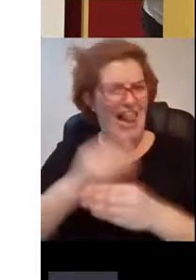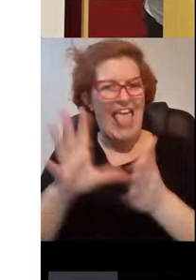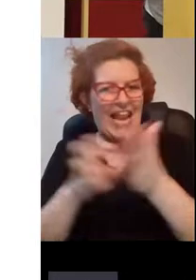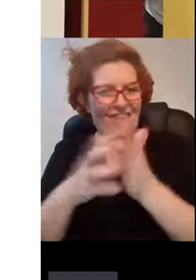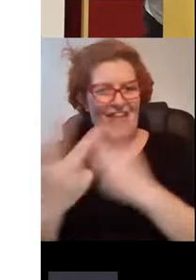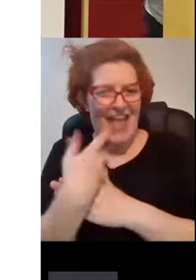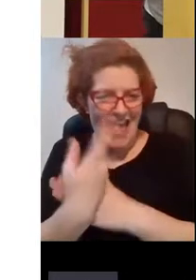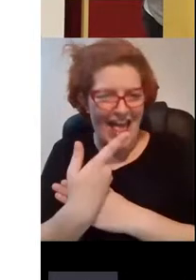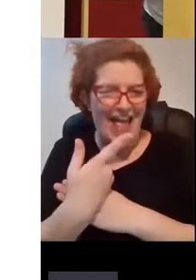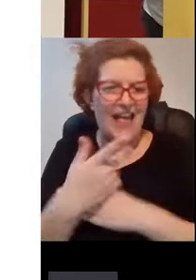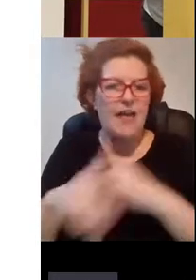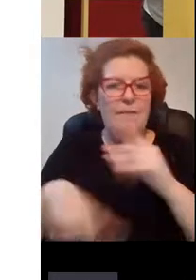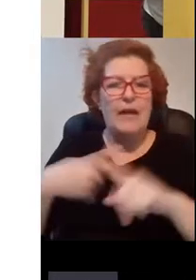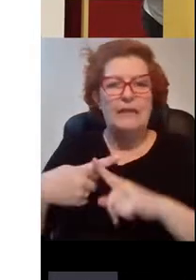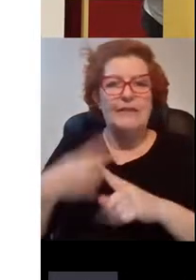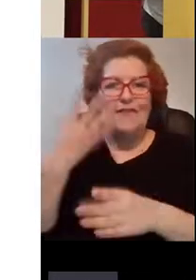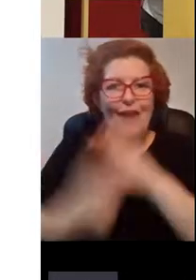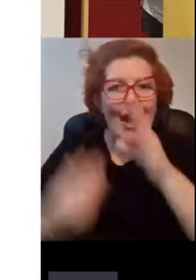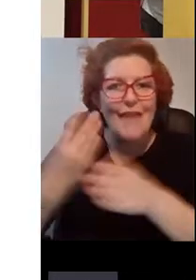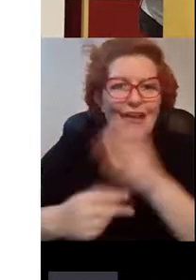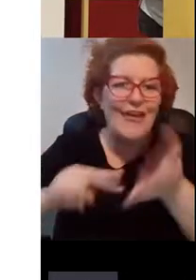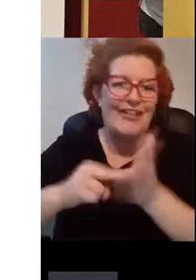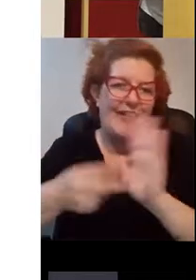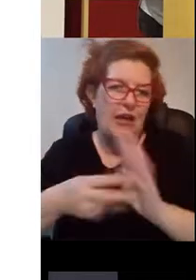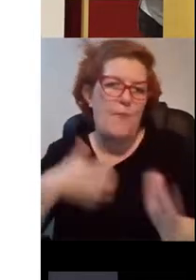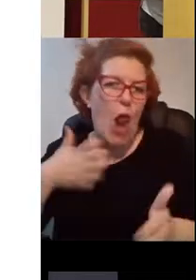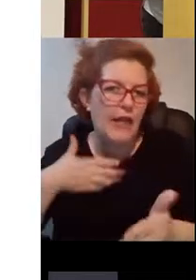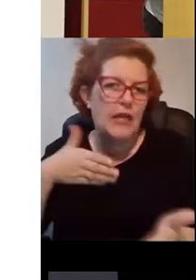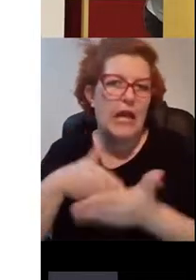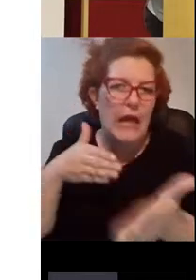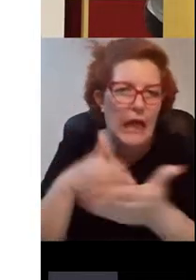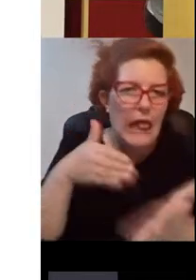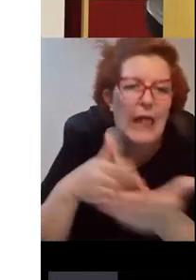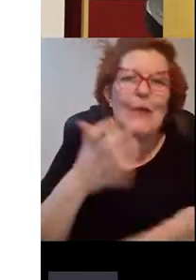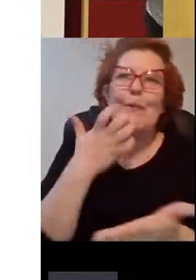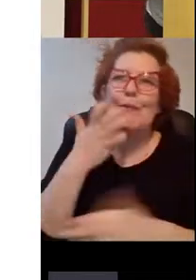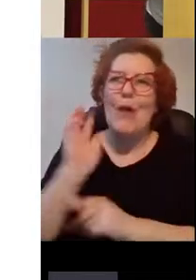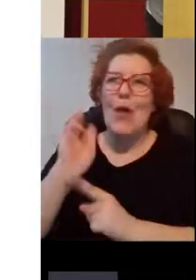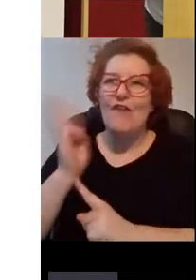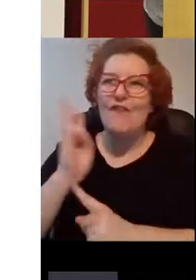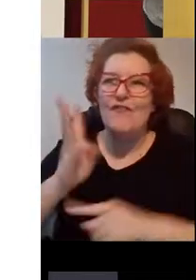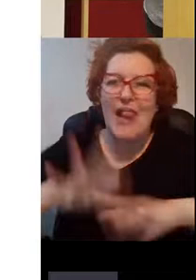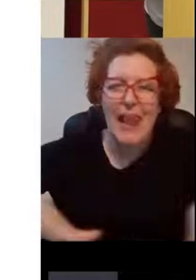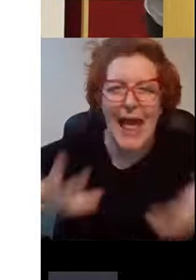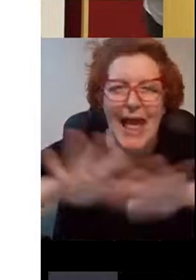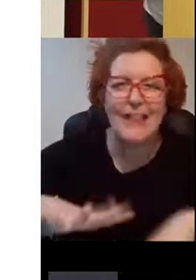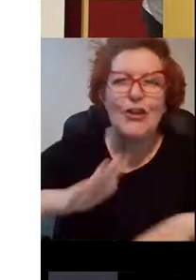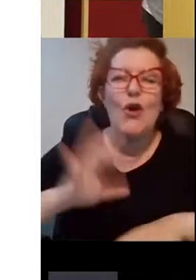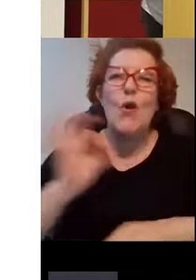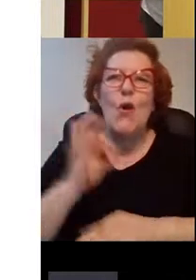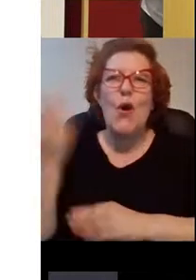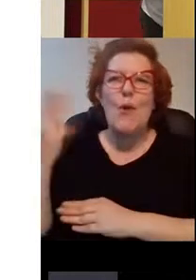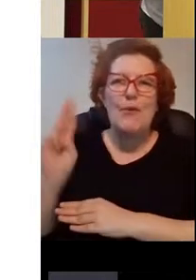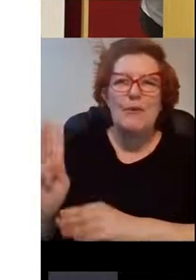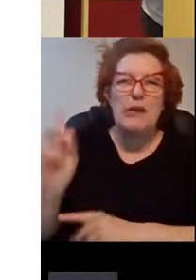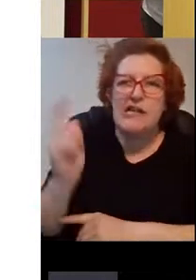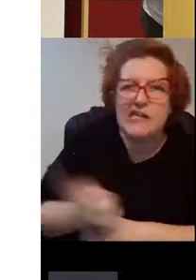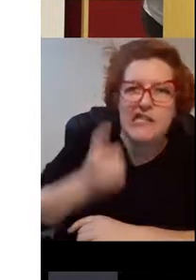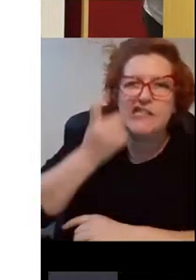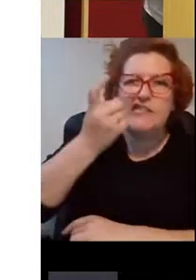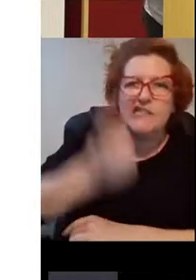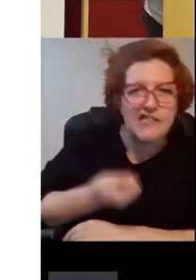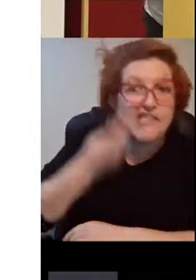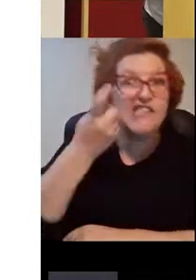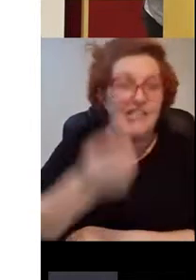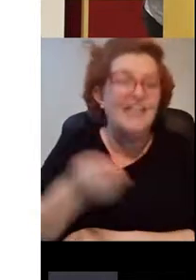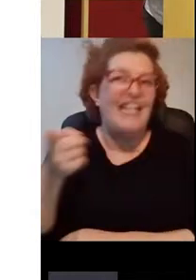las incidencias técnicas más frecuentes y molestas, ¿no?, la mala conexión, la lentitud a la hora de cargarse las presentaciones, bueno, todas